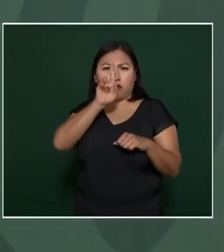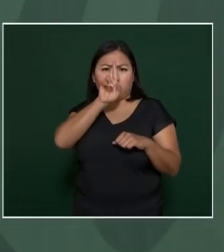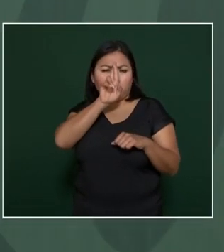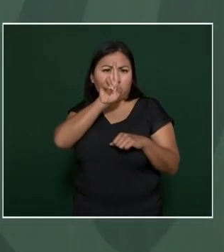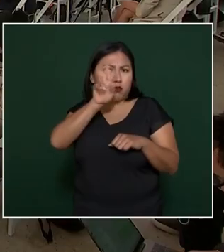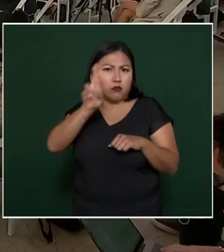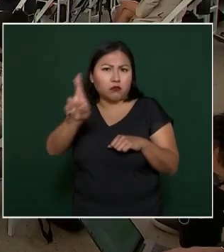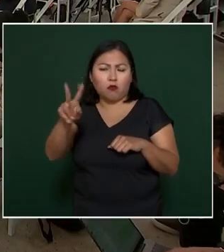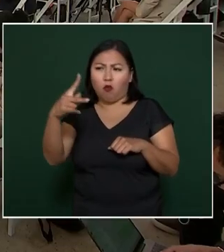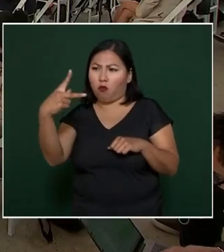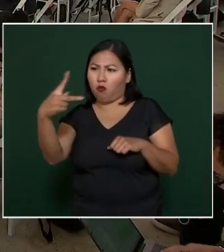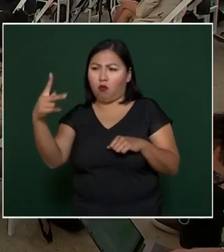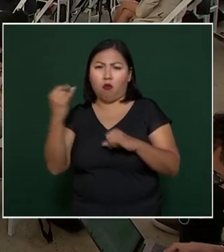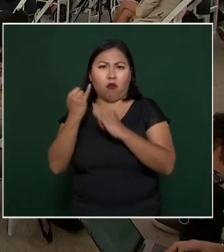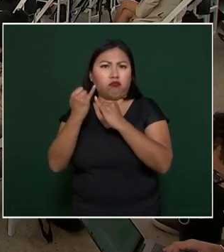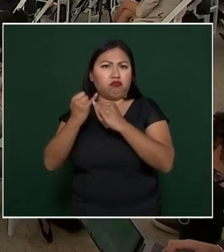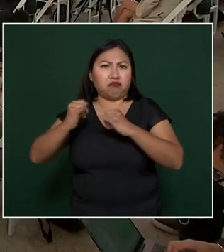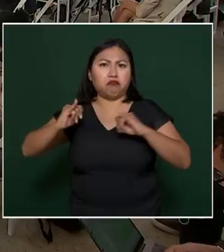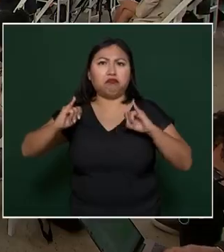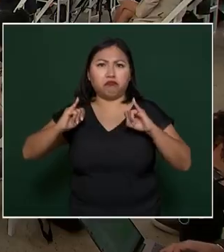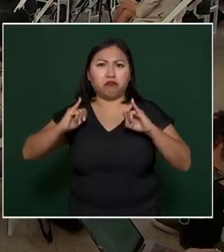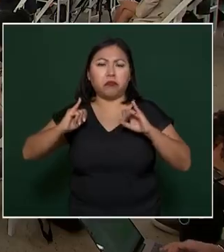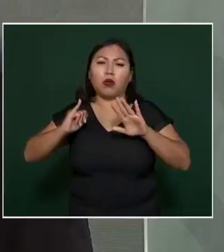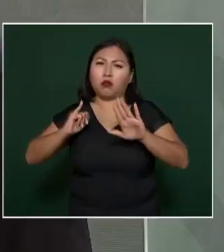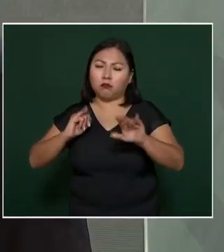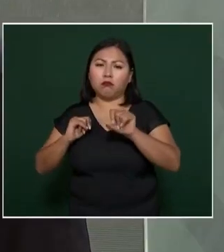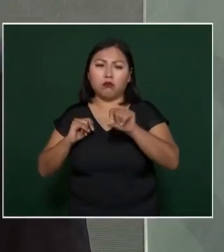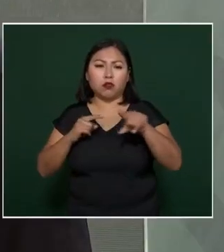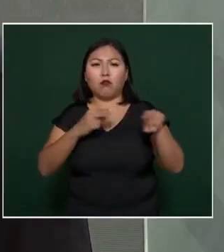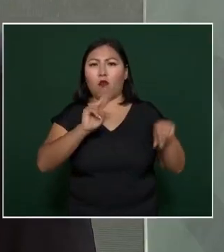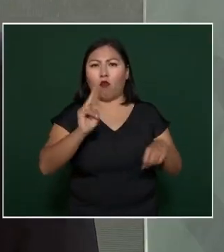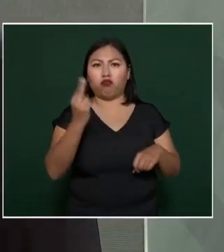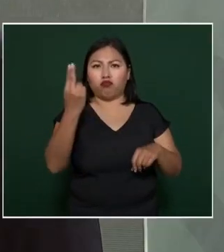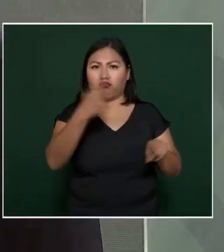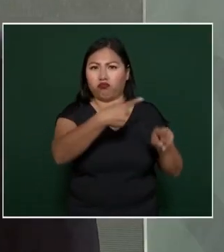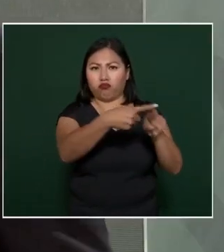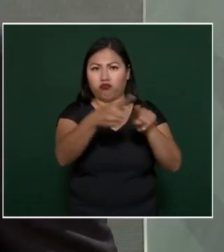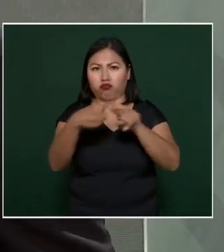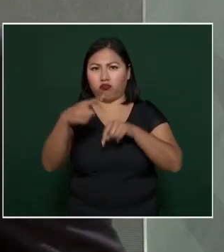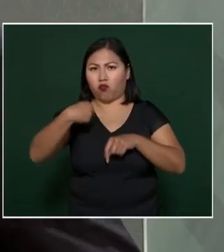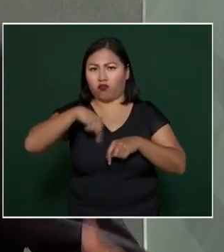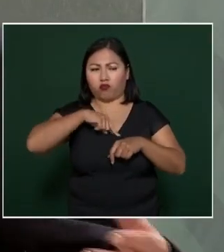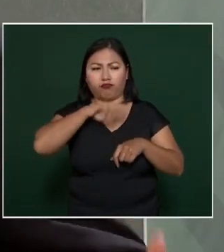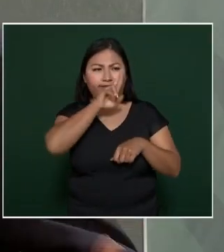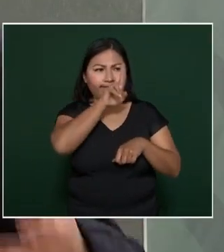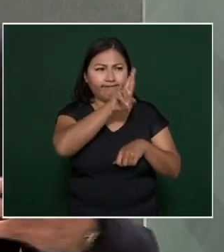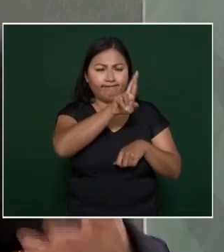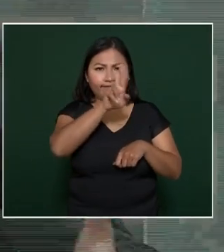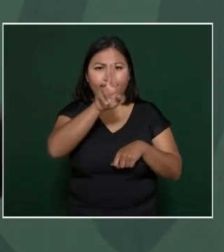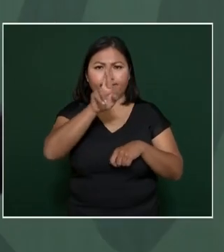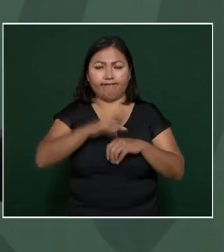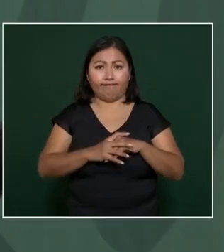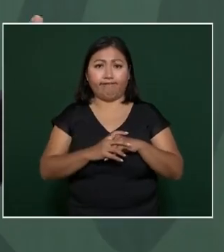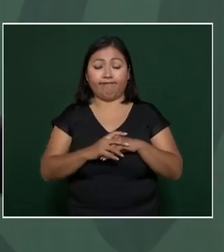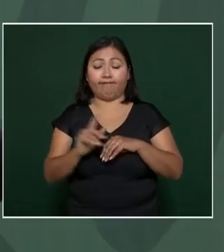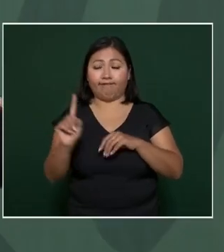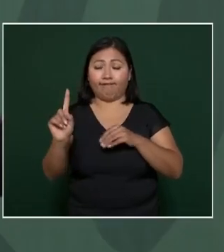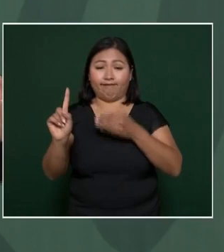las universidades eso es lo que puedo comentar y él